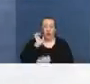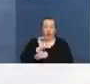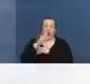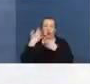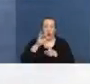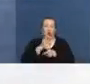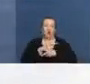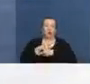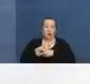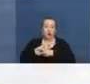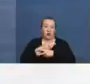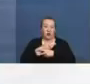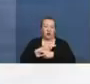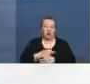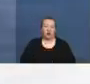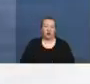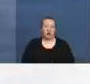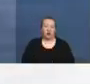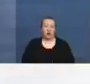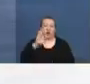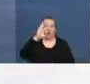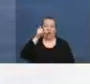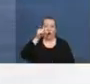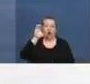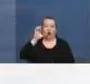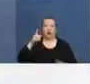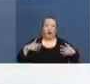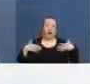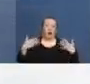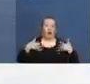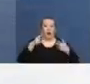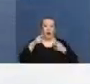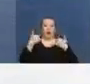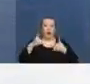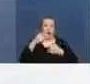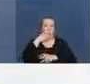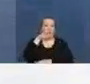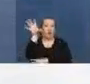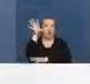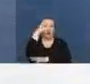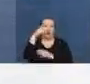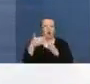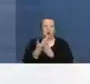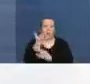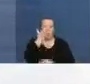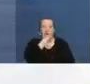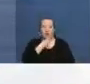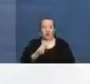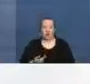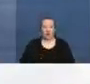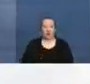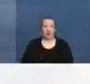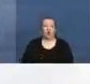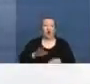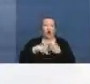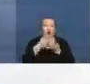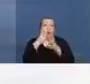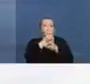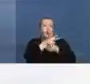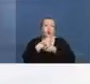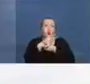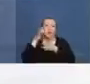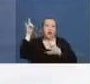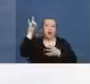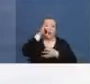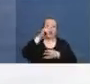alegría de la fae porque como con juguete 9 estaban y la verdad que era espectacular ministra una demostración cómo se puede interceptar aviones que entrampó la